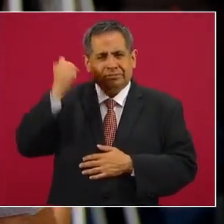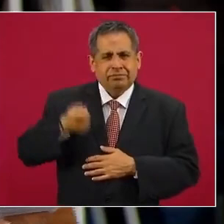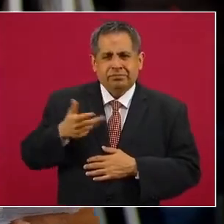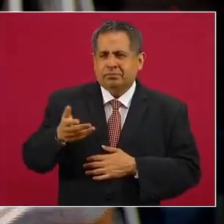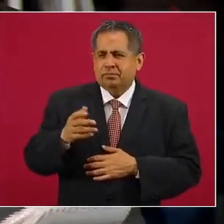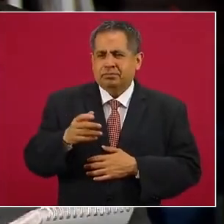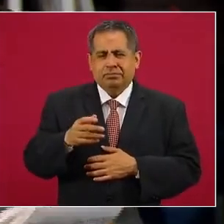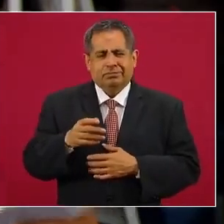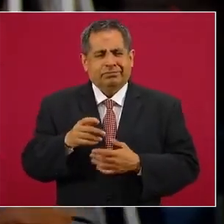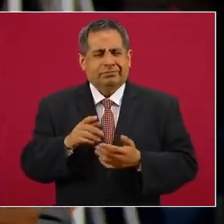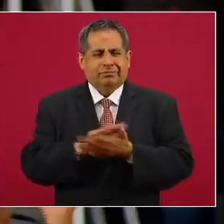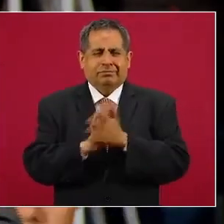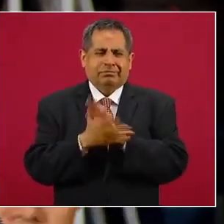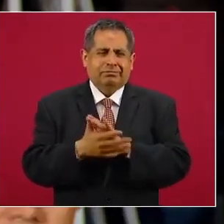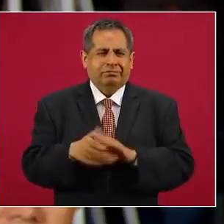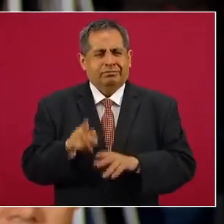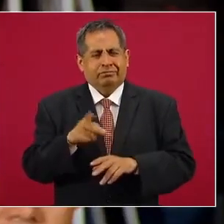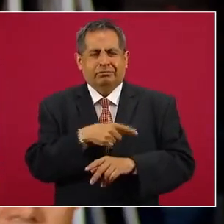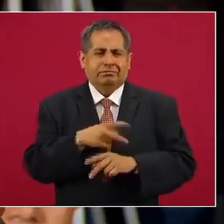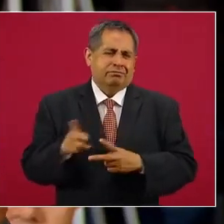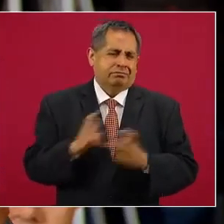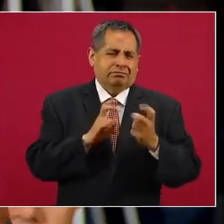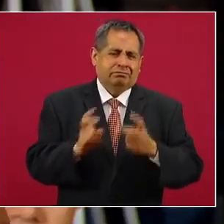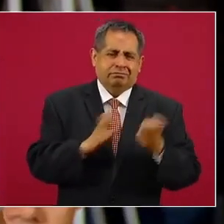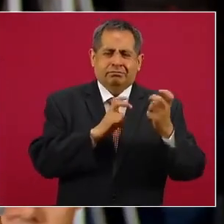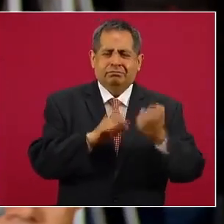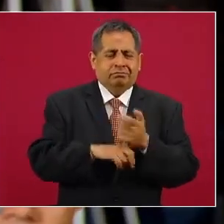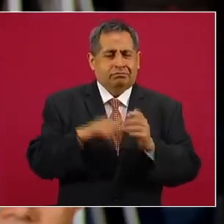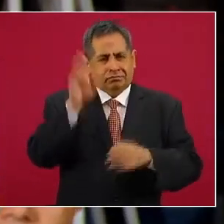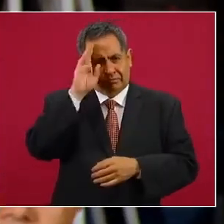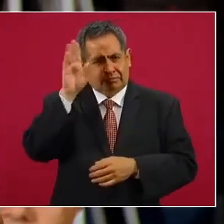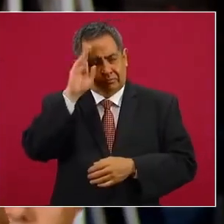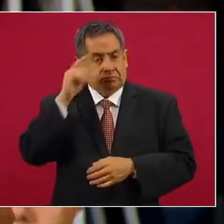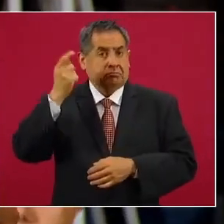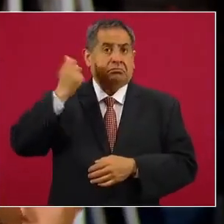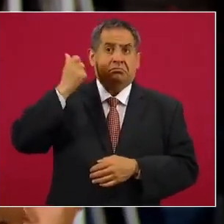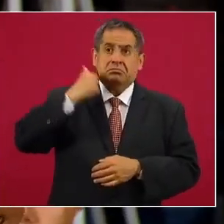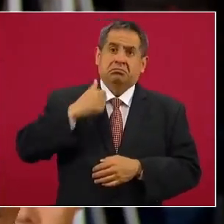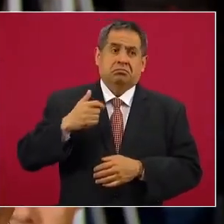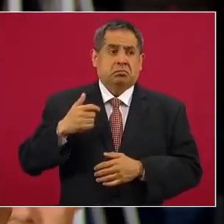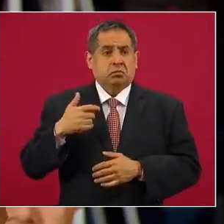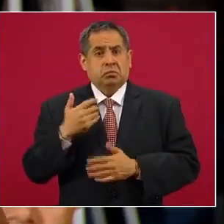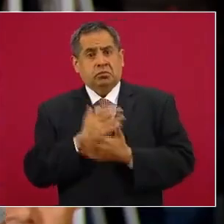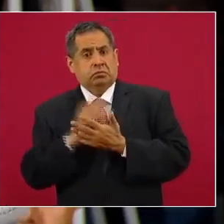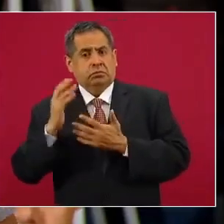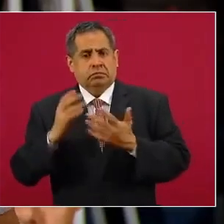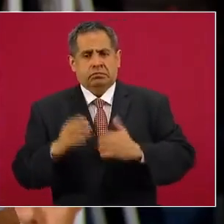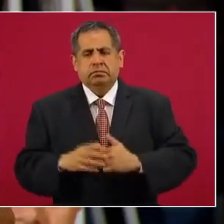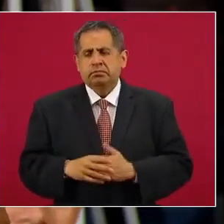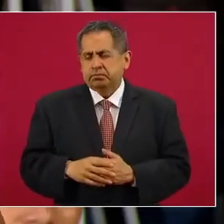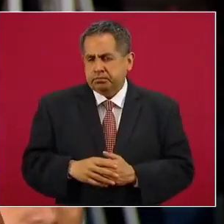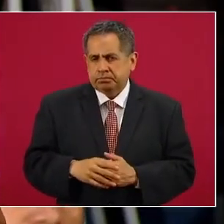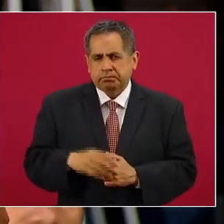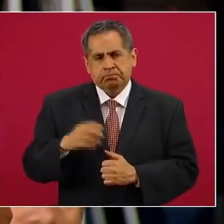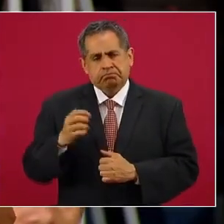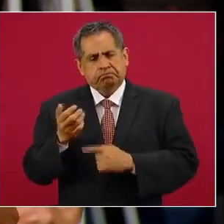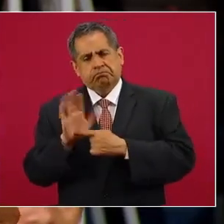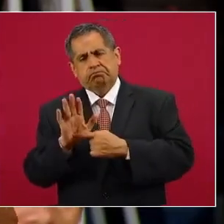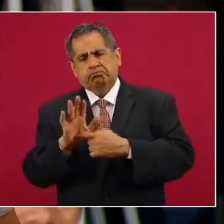Bandidal, y pues tenían buenas pensiones esos trabajadores. Presidente, después de esta